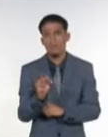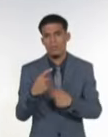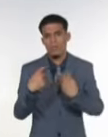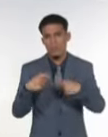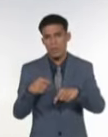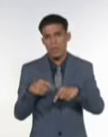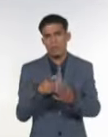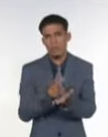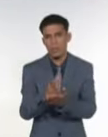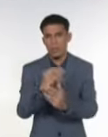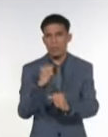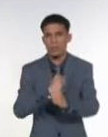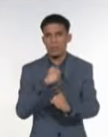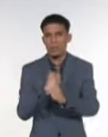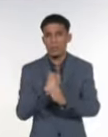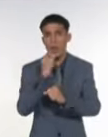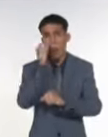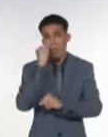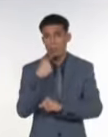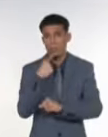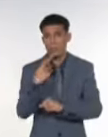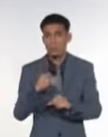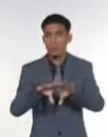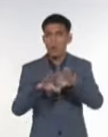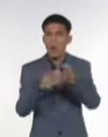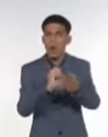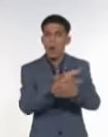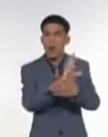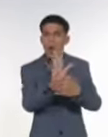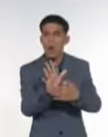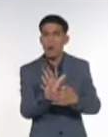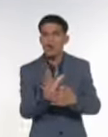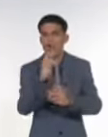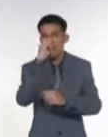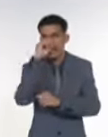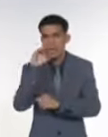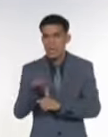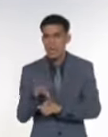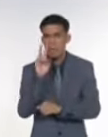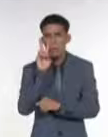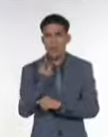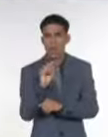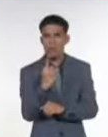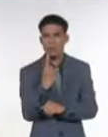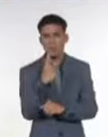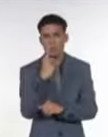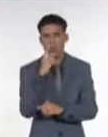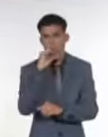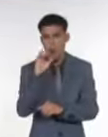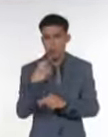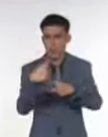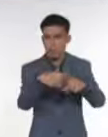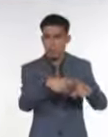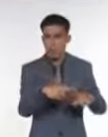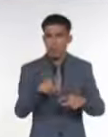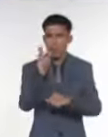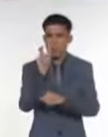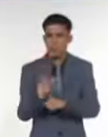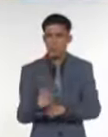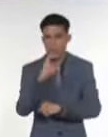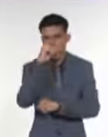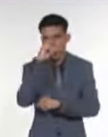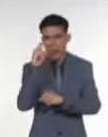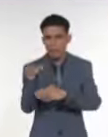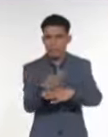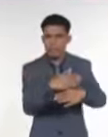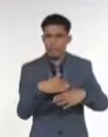José Meneses asegura que sus obras no tienen a los niños como público exclusivo. Aun cuando nosotros hacemos teatro para